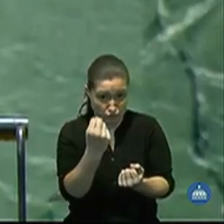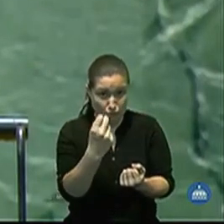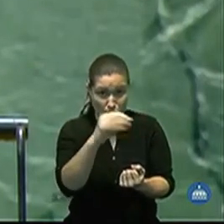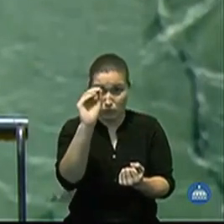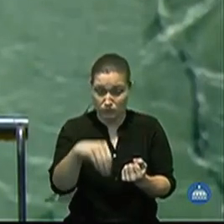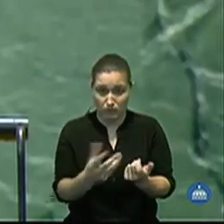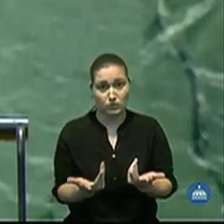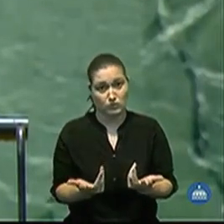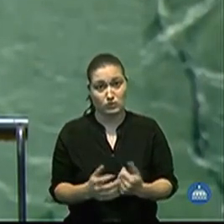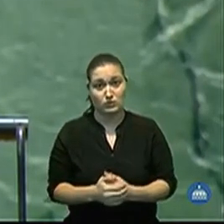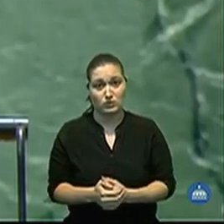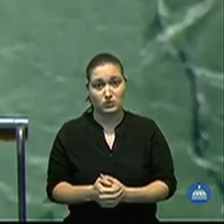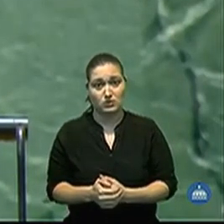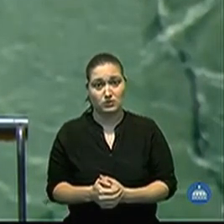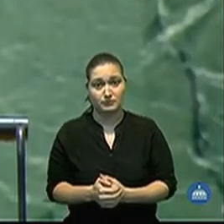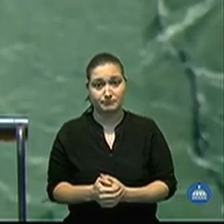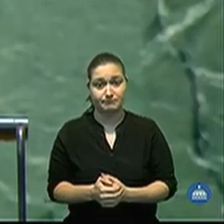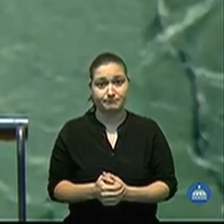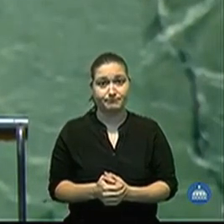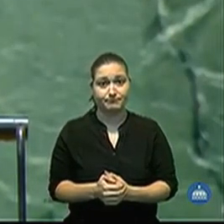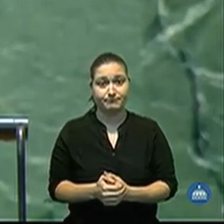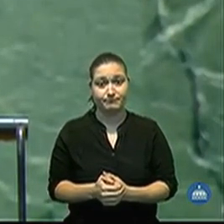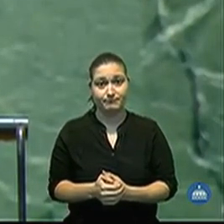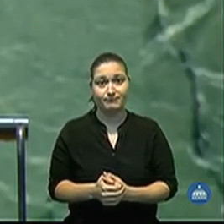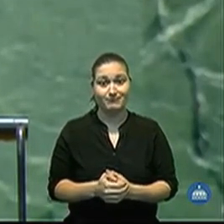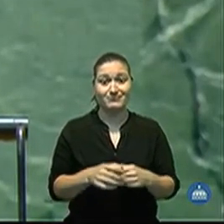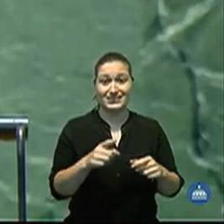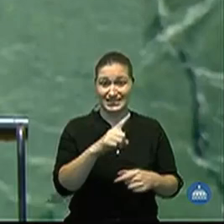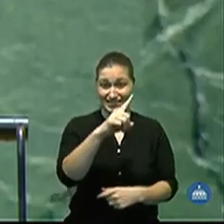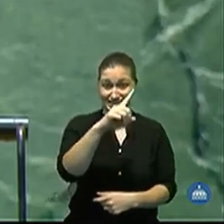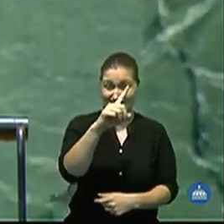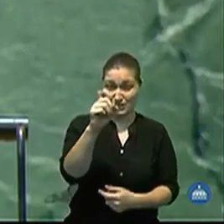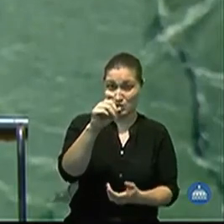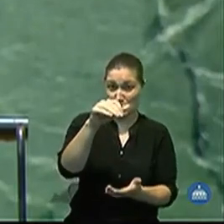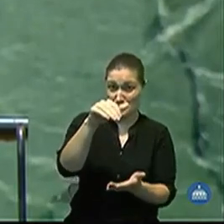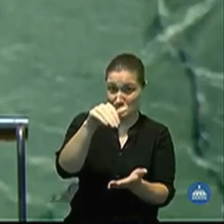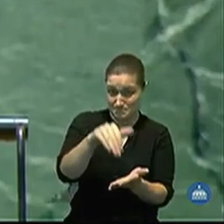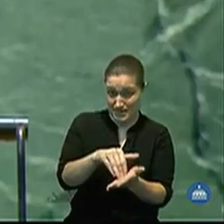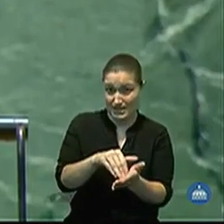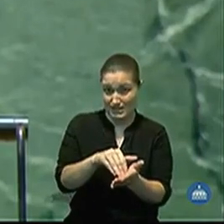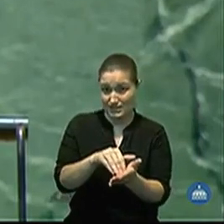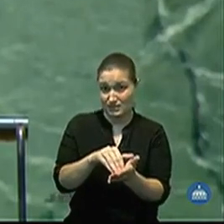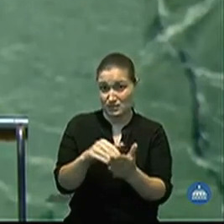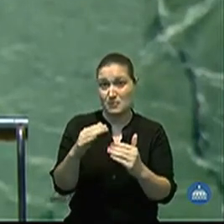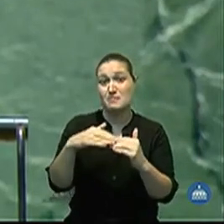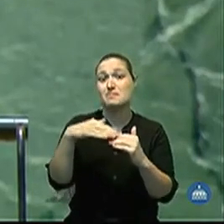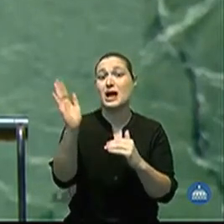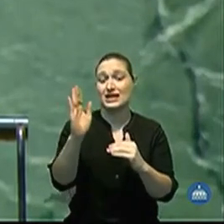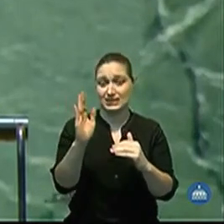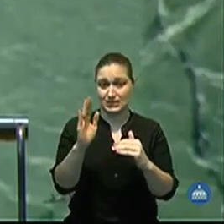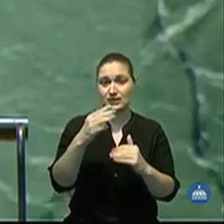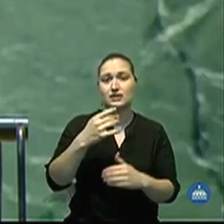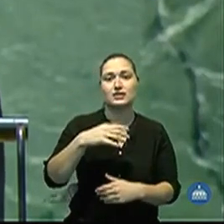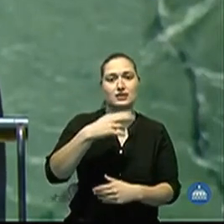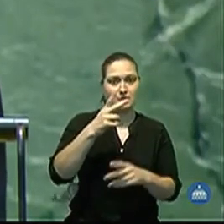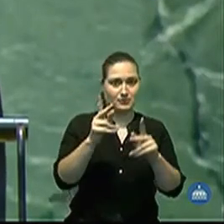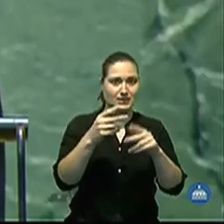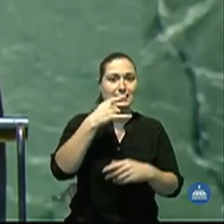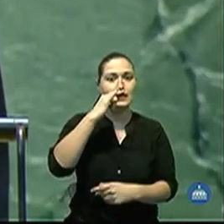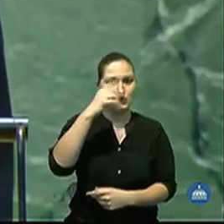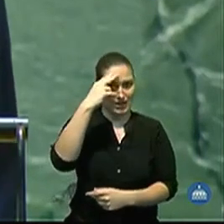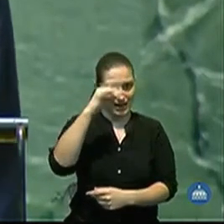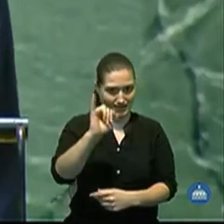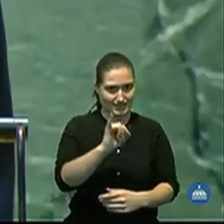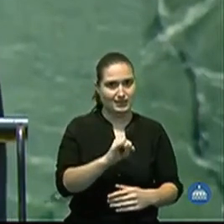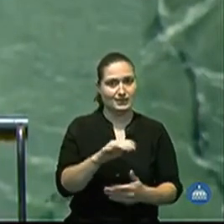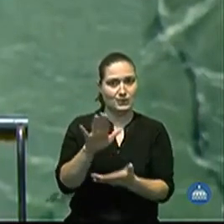pública. Además, actualmente hay cerca de 200.000 menores extranjeros en el sistema educativo público dominicano, de los cuales se